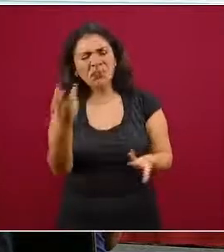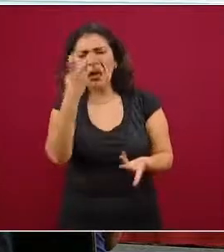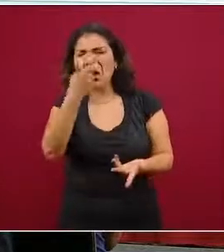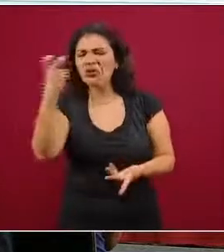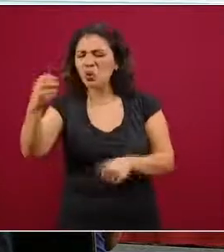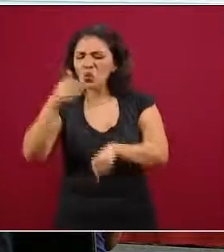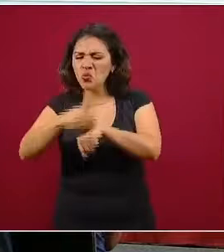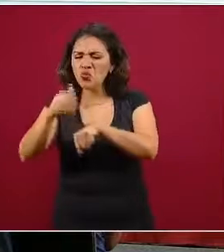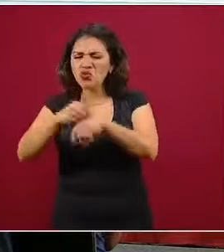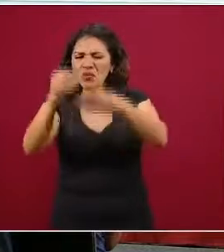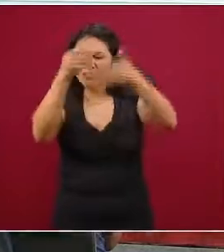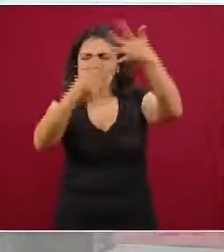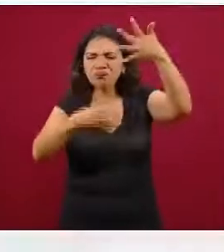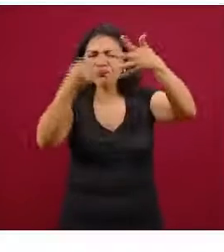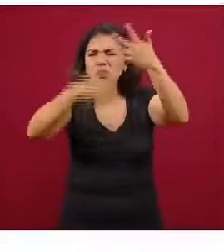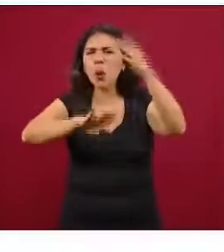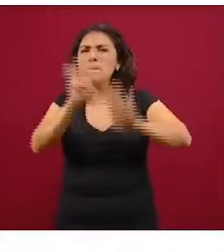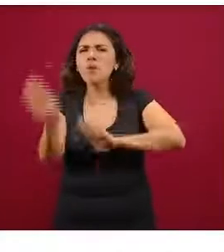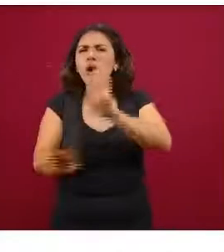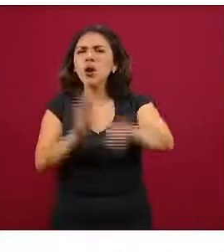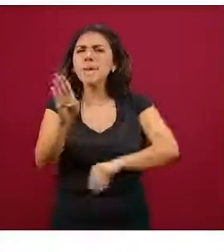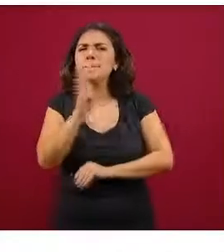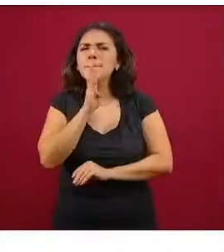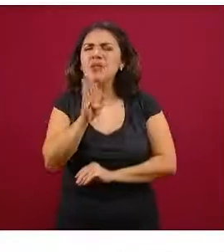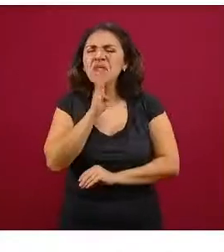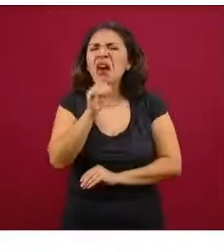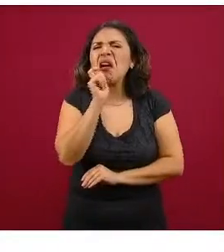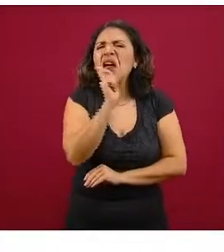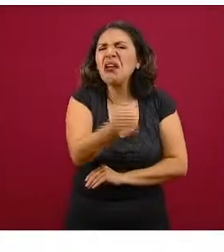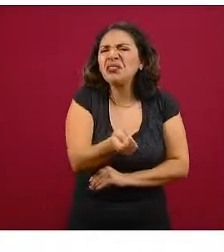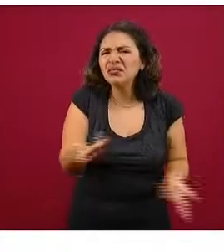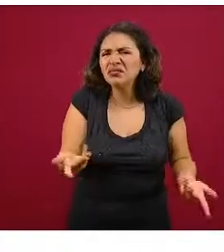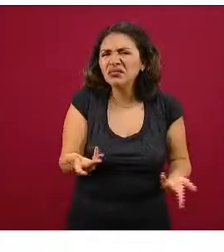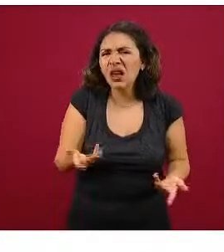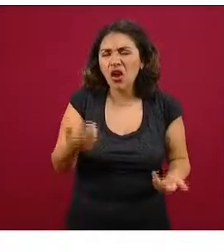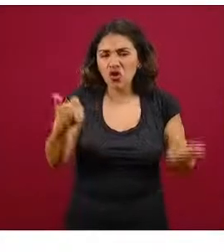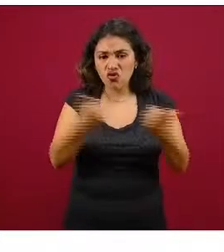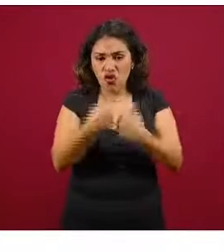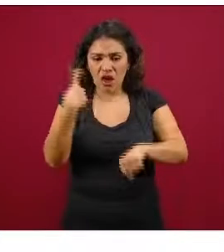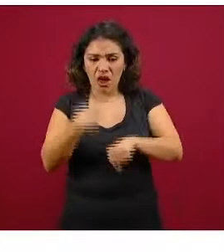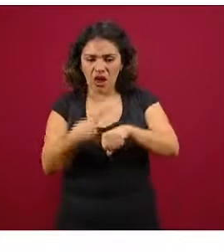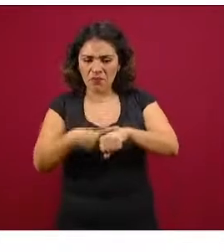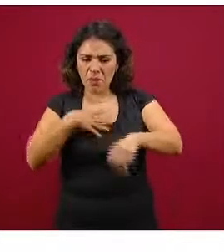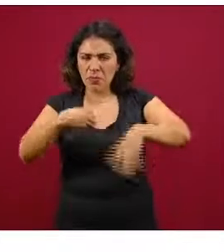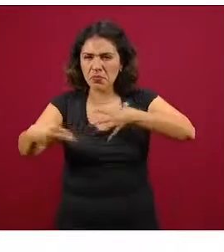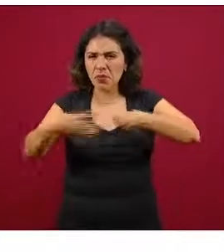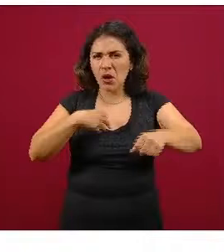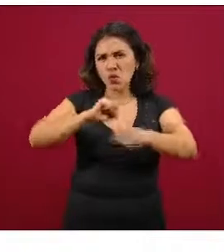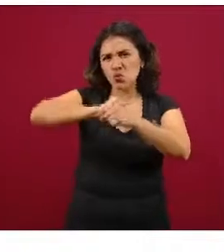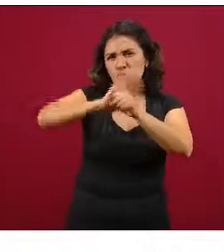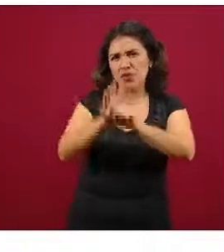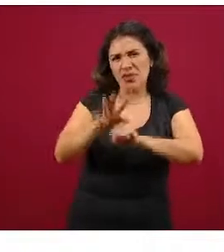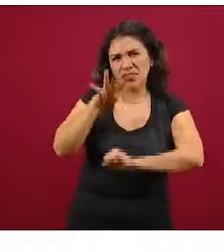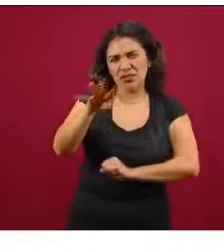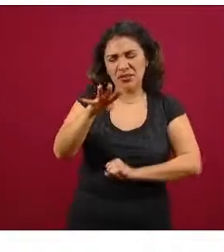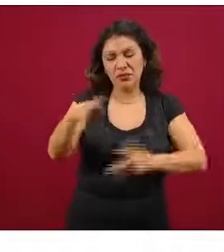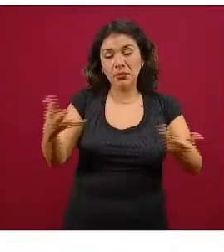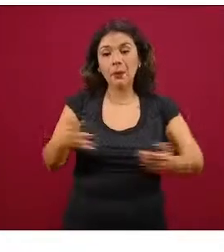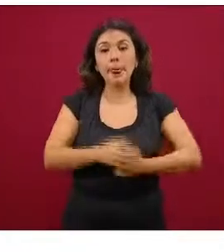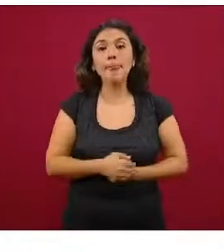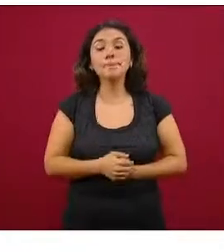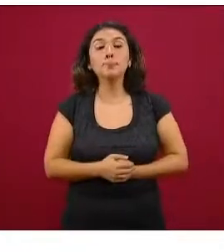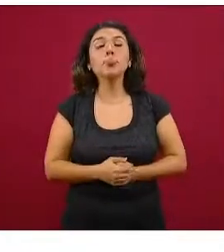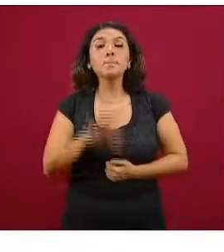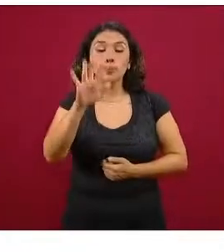cifras de muerte materna durante la epidemia por COVID-19. En